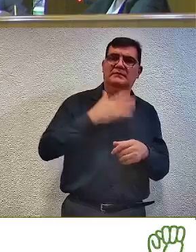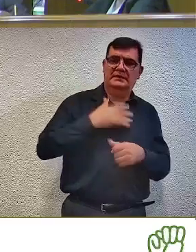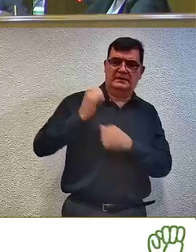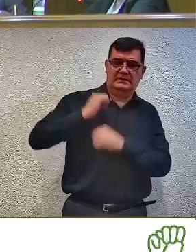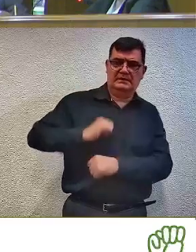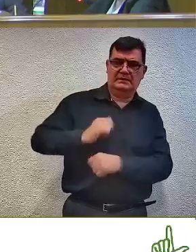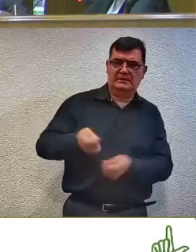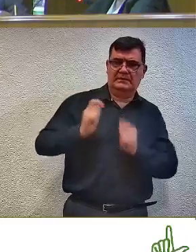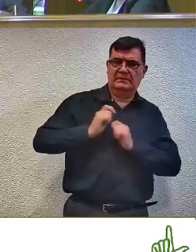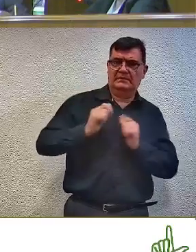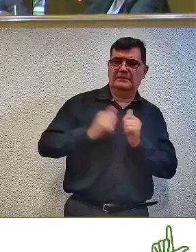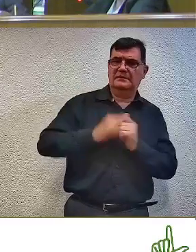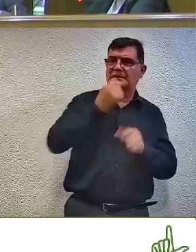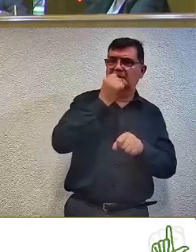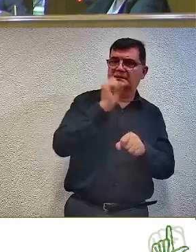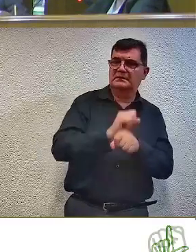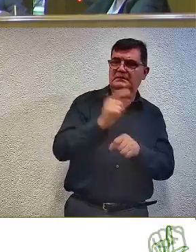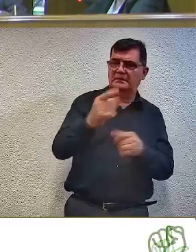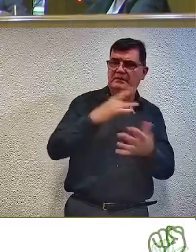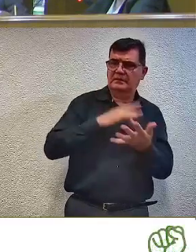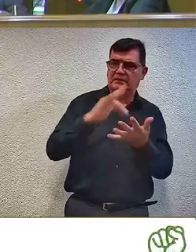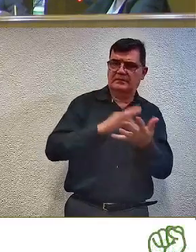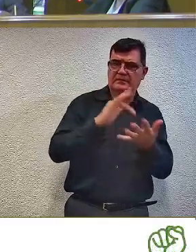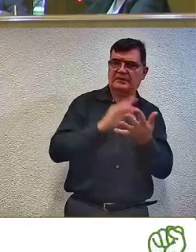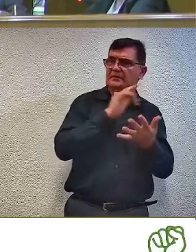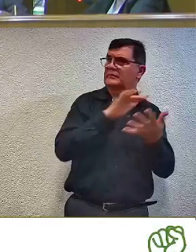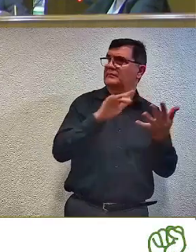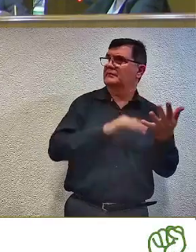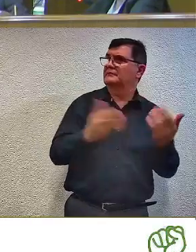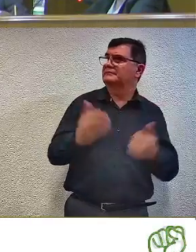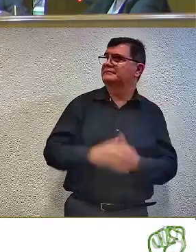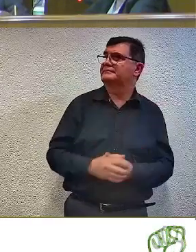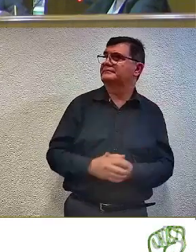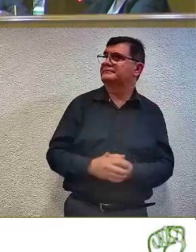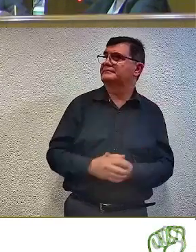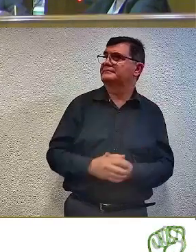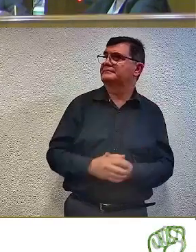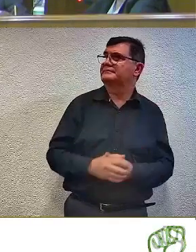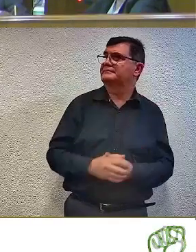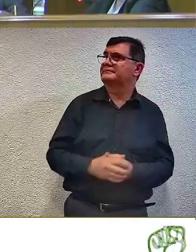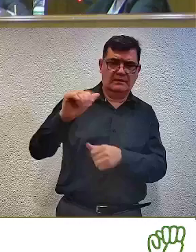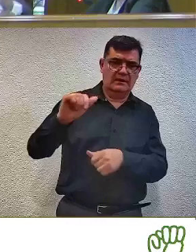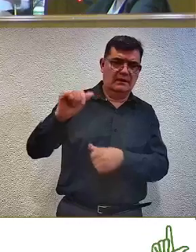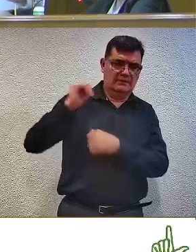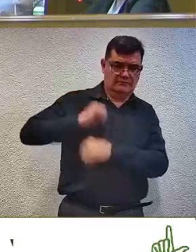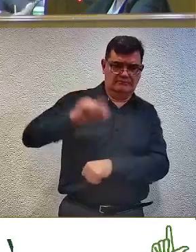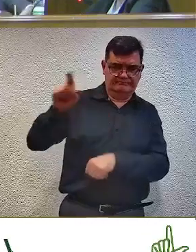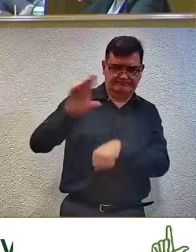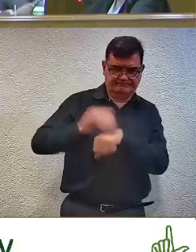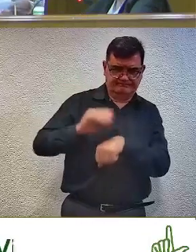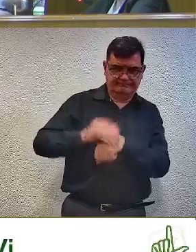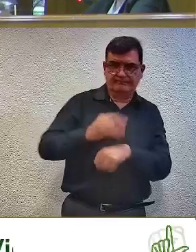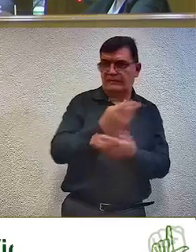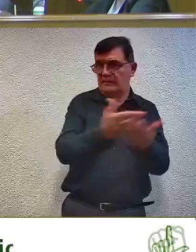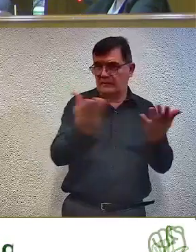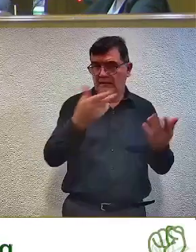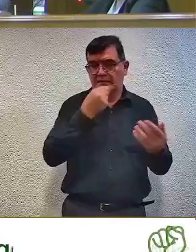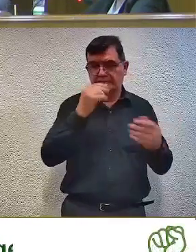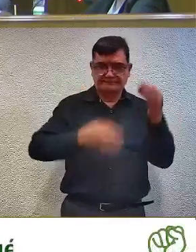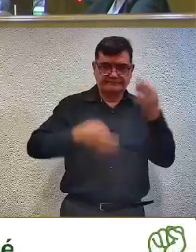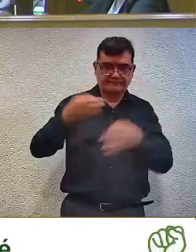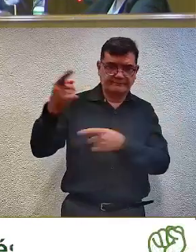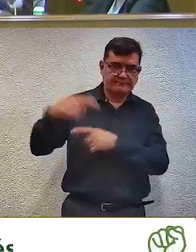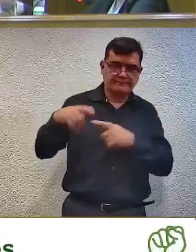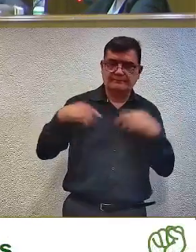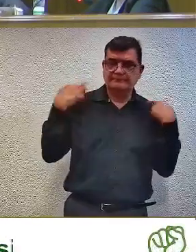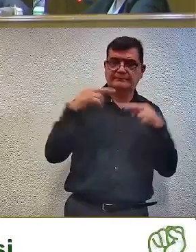tanto, le solicito, secretario, nos apoye con la cuenta respectiva. Con su autorización, señoras magistradas y señores magistrados, procedo a dar